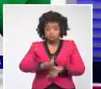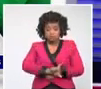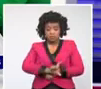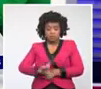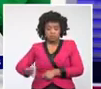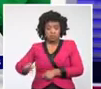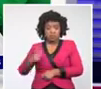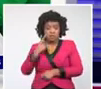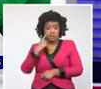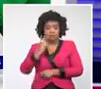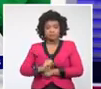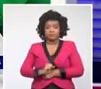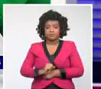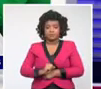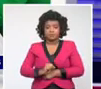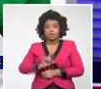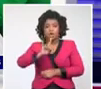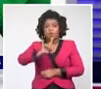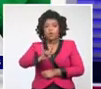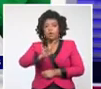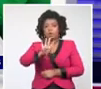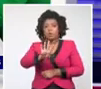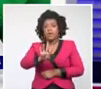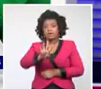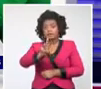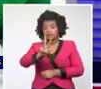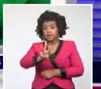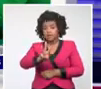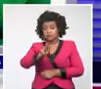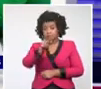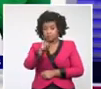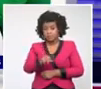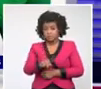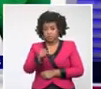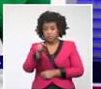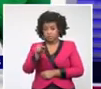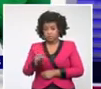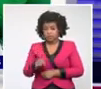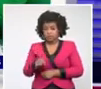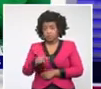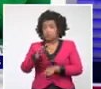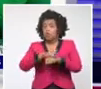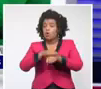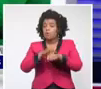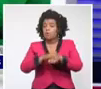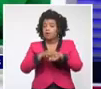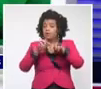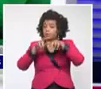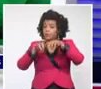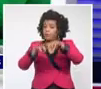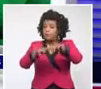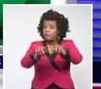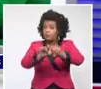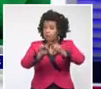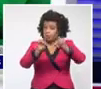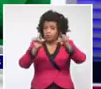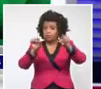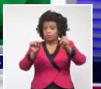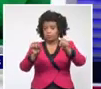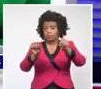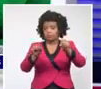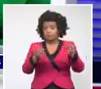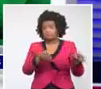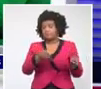Son 943 pacientes como consecuencia de la transmisión autóctona en nuestro país y